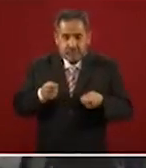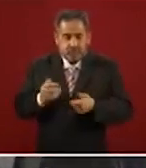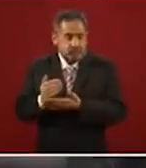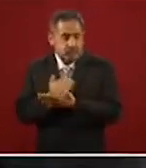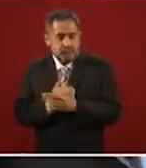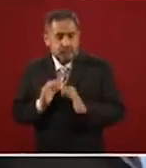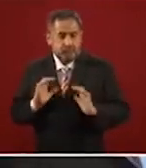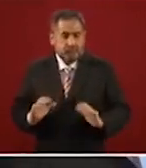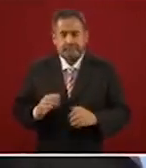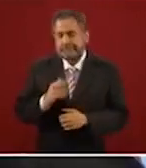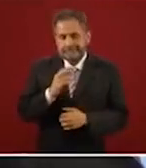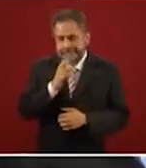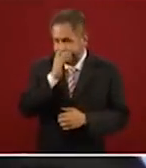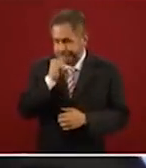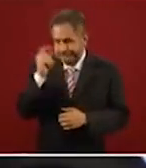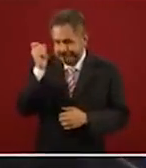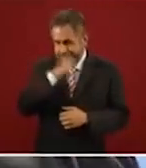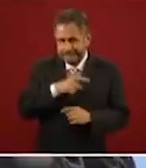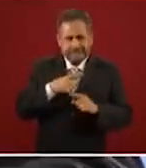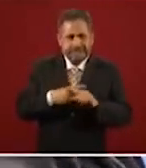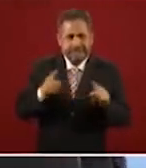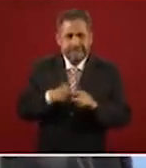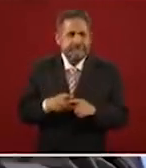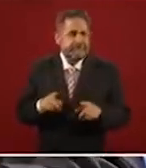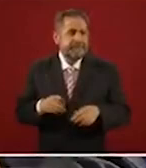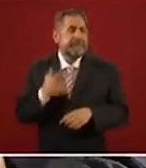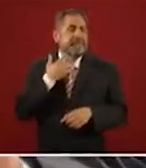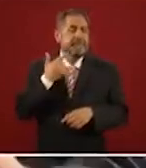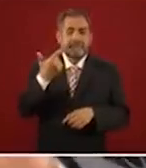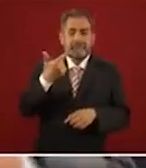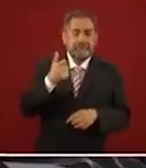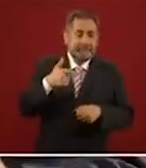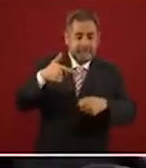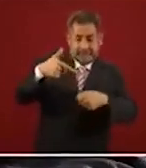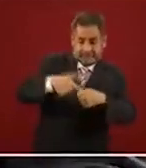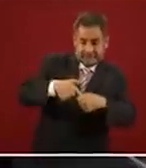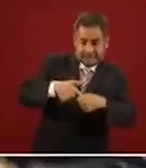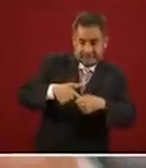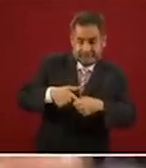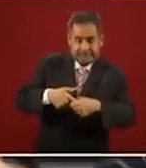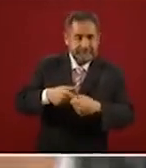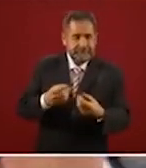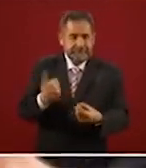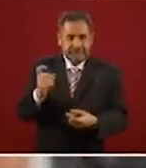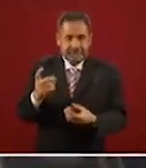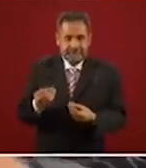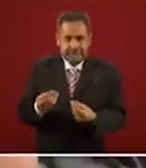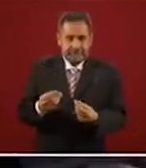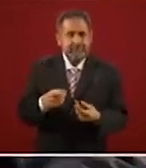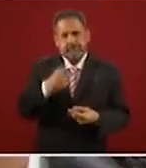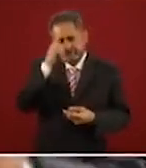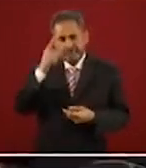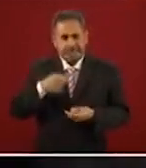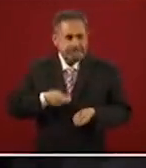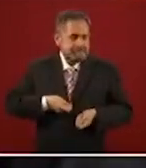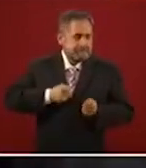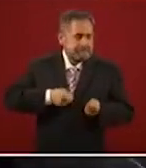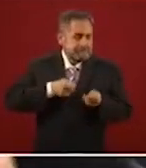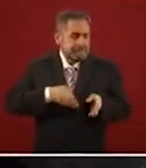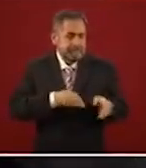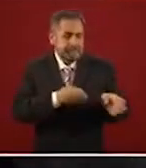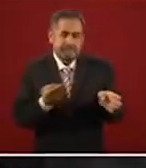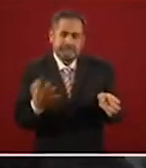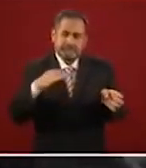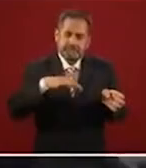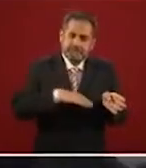sucedería con una toma de gasolina de un combustible líquido donde podemos hacer tal vez una zanja desviar y con un